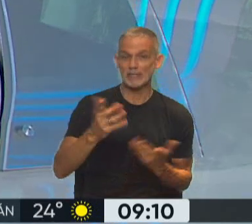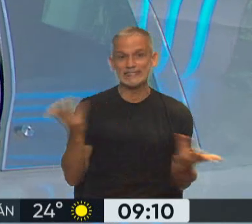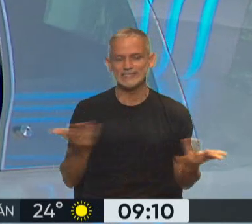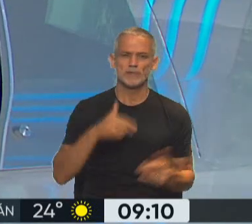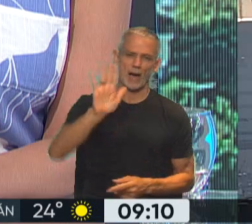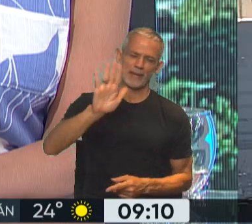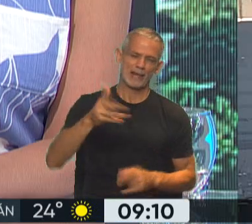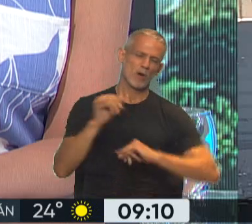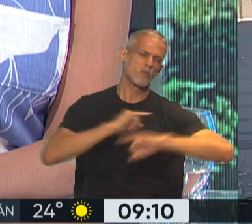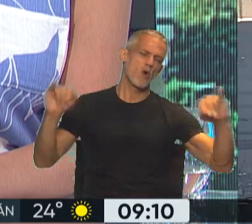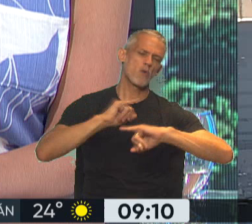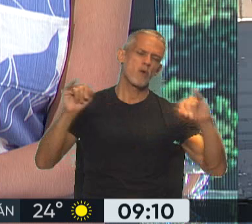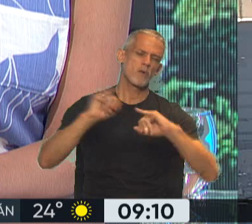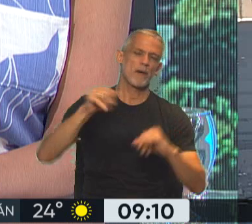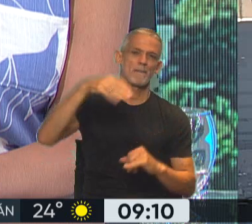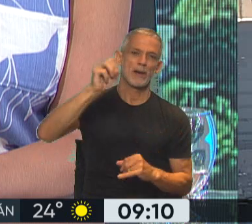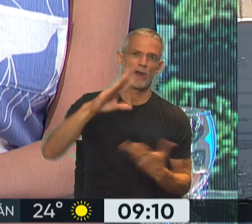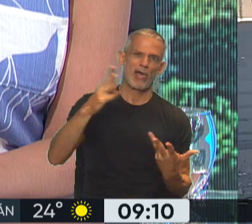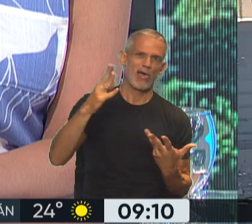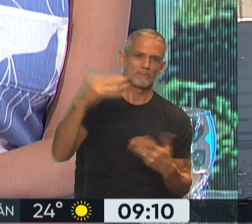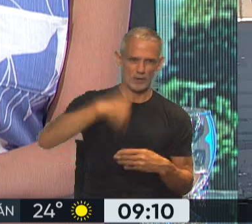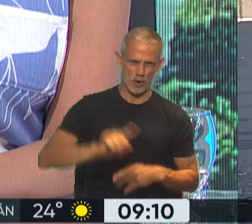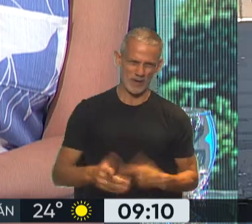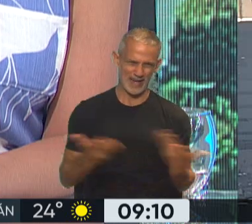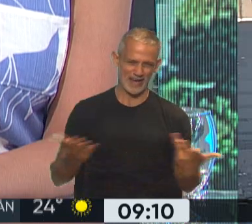una campaña justamente para que madura